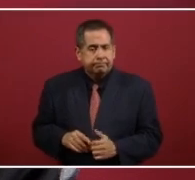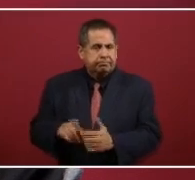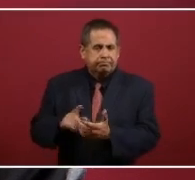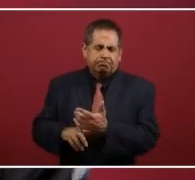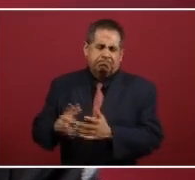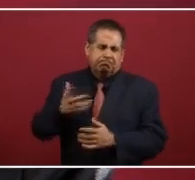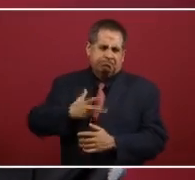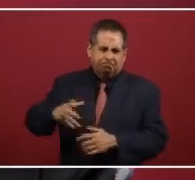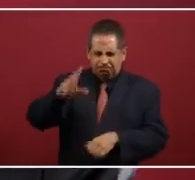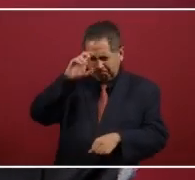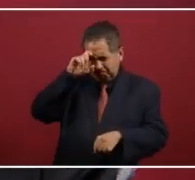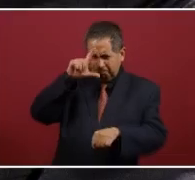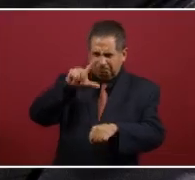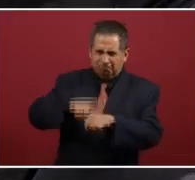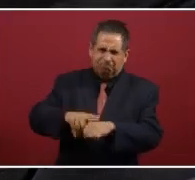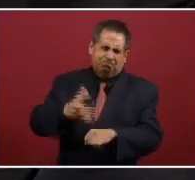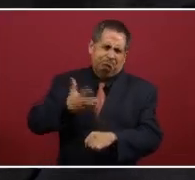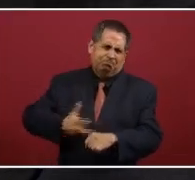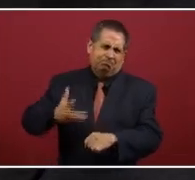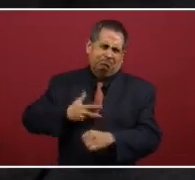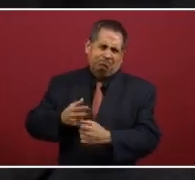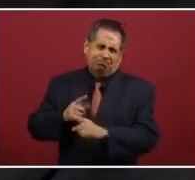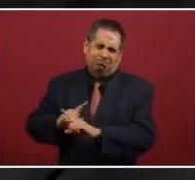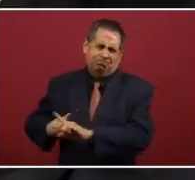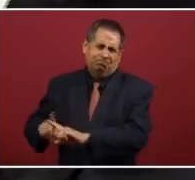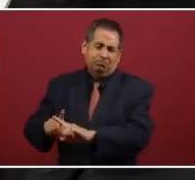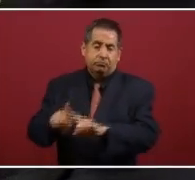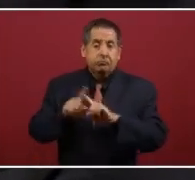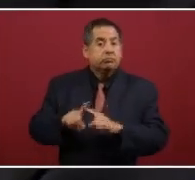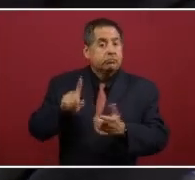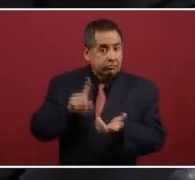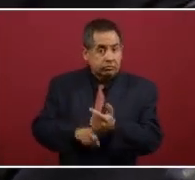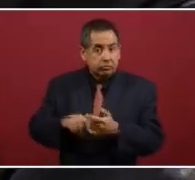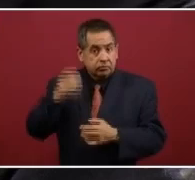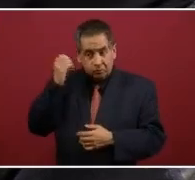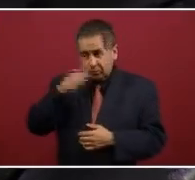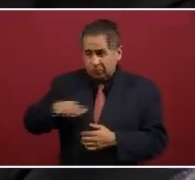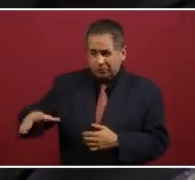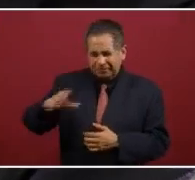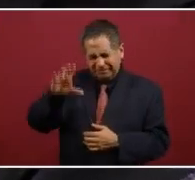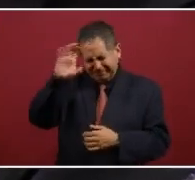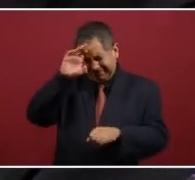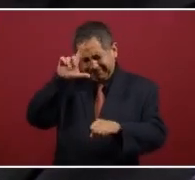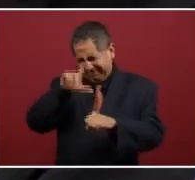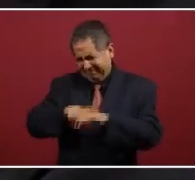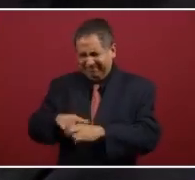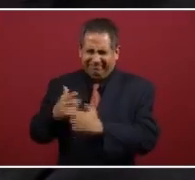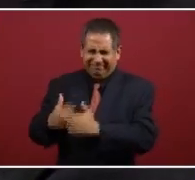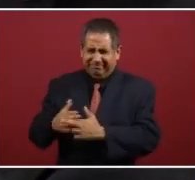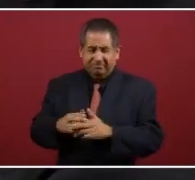cultura, es de los pueblos con más cultura en el mundo.